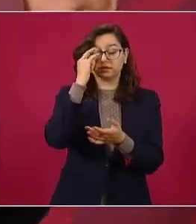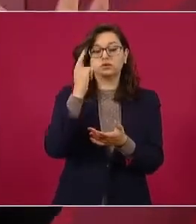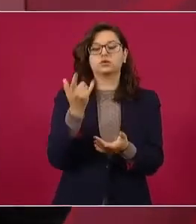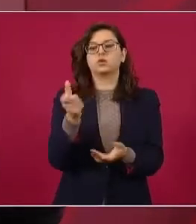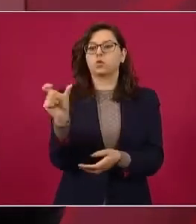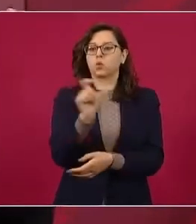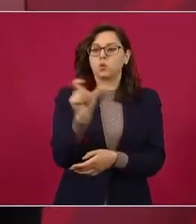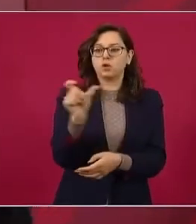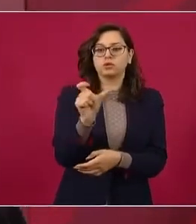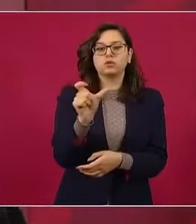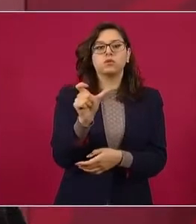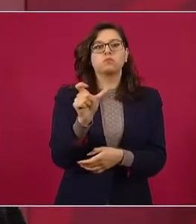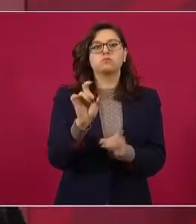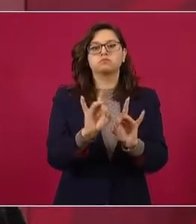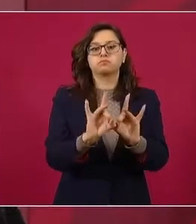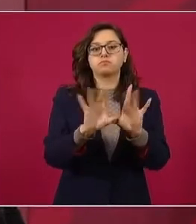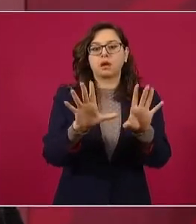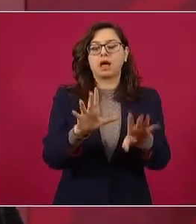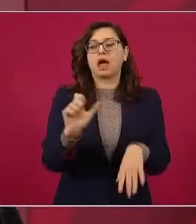hay refuerzo.